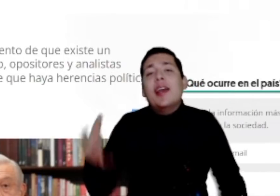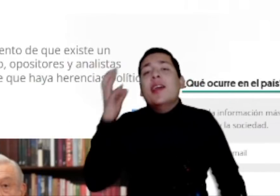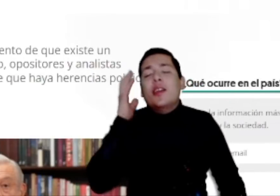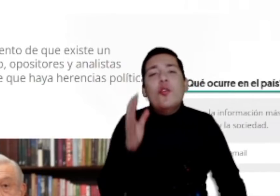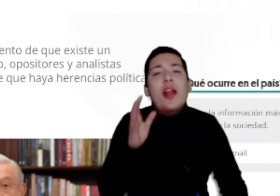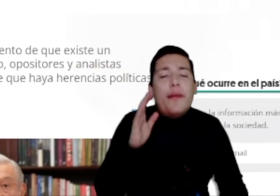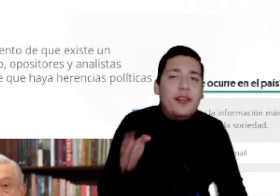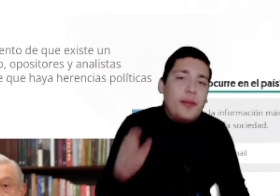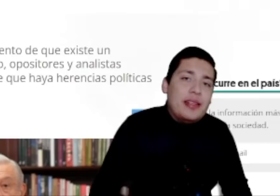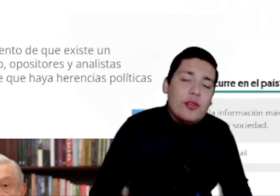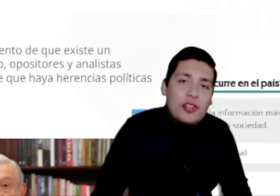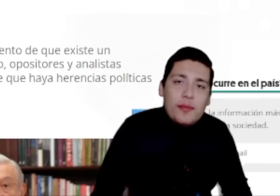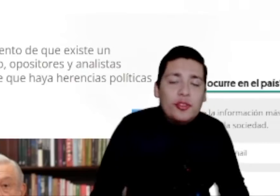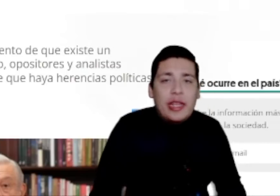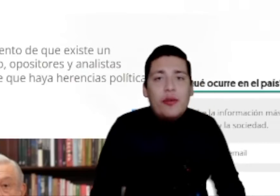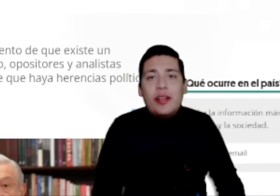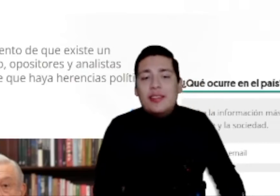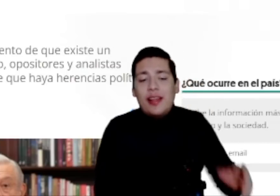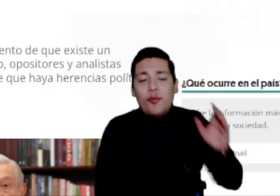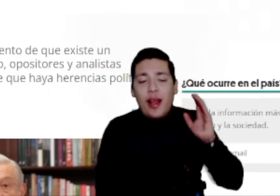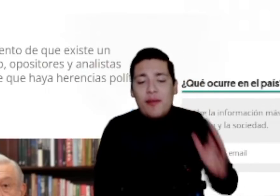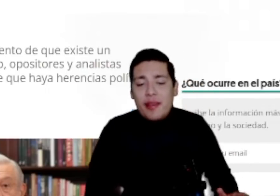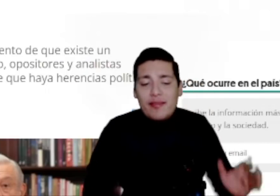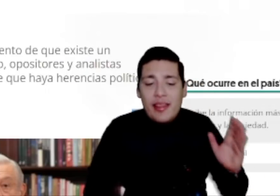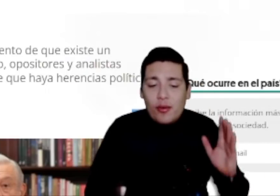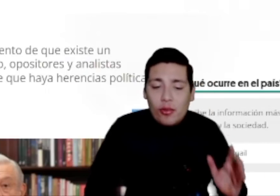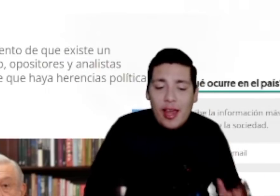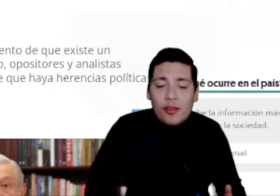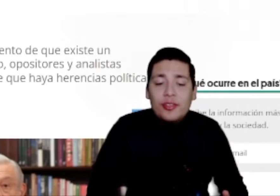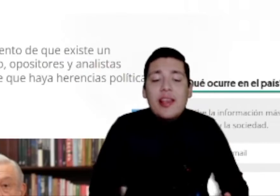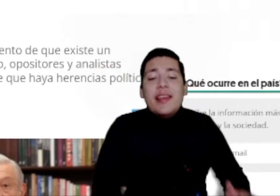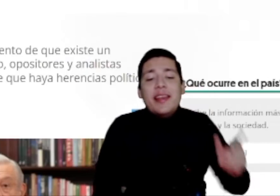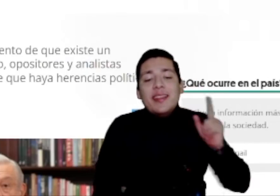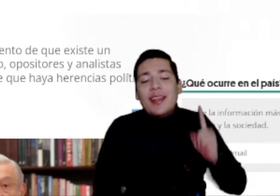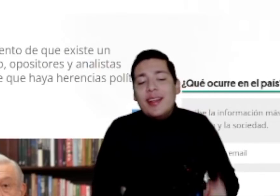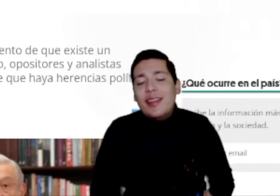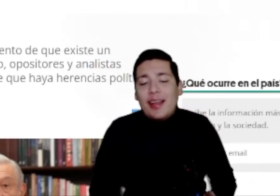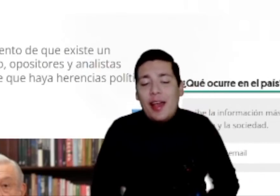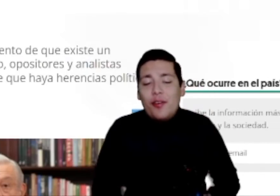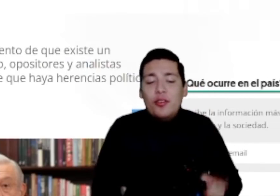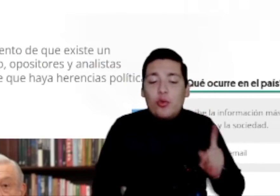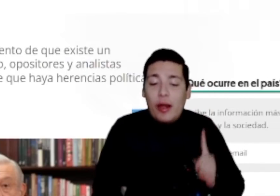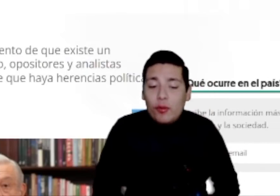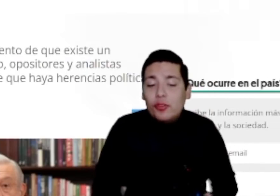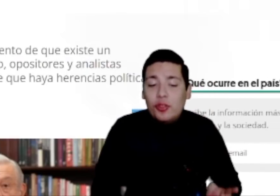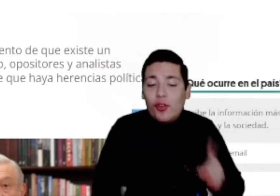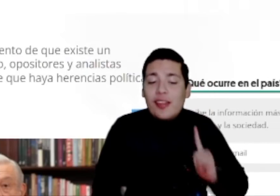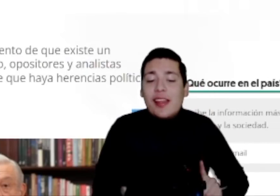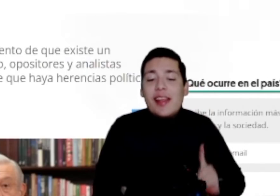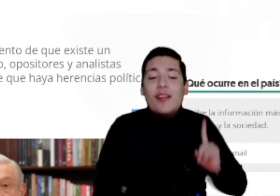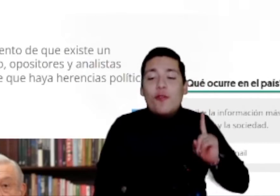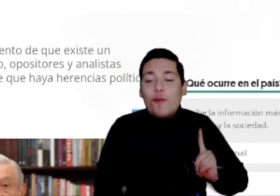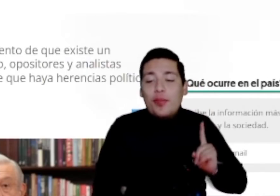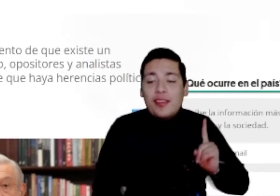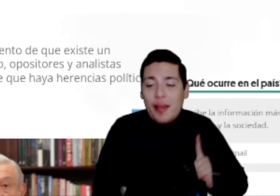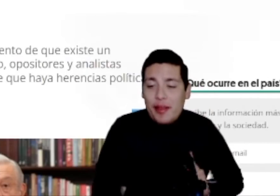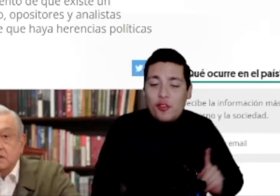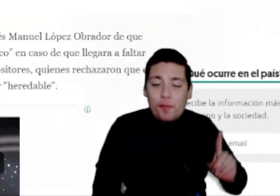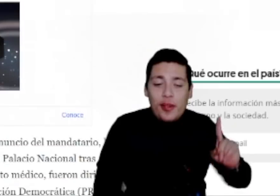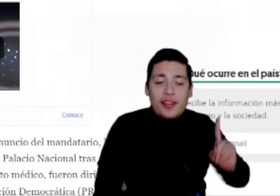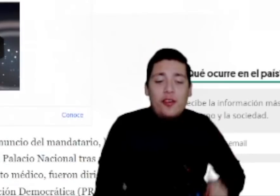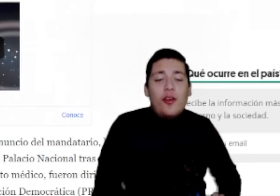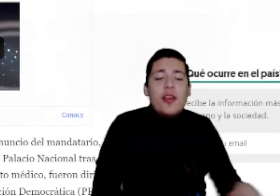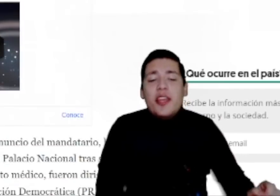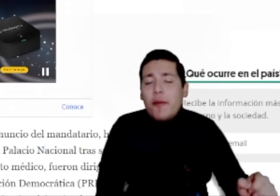cabeza y una vez más nos demostraron que están moralmente derrotados. Y es que criticaron su anuncio de tener un